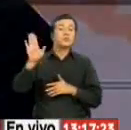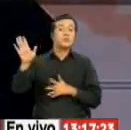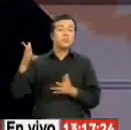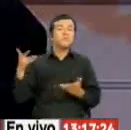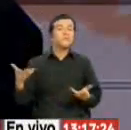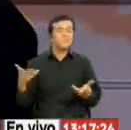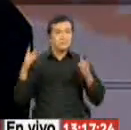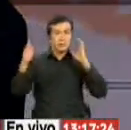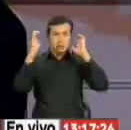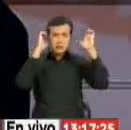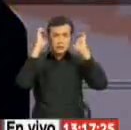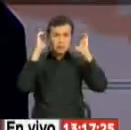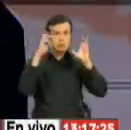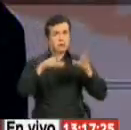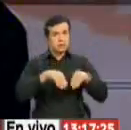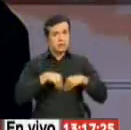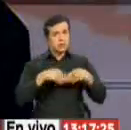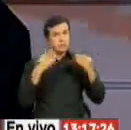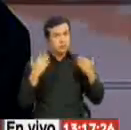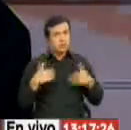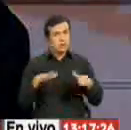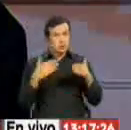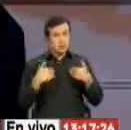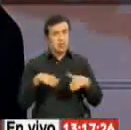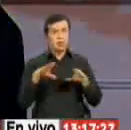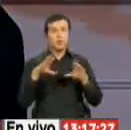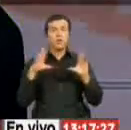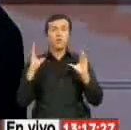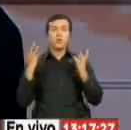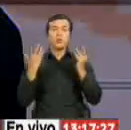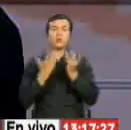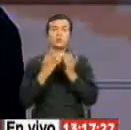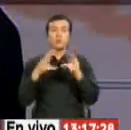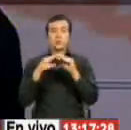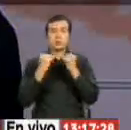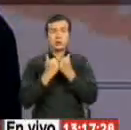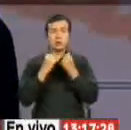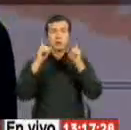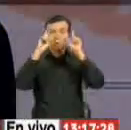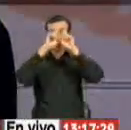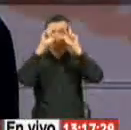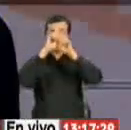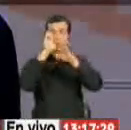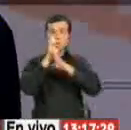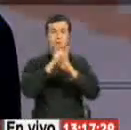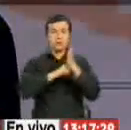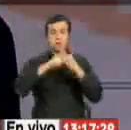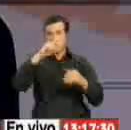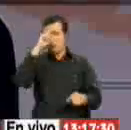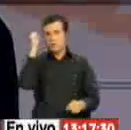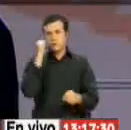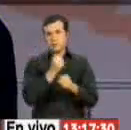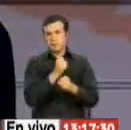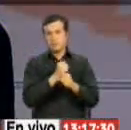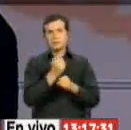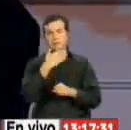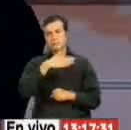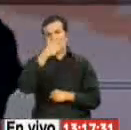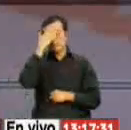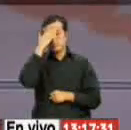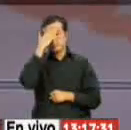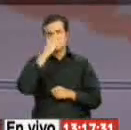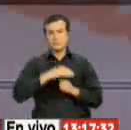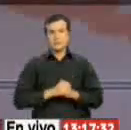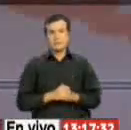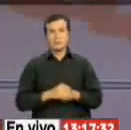las estrategias que hayan adoptado el comité empresarial empresarial ecuatoriano y el ministerio del trabajo pero entiendo de que dadas de